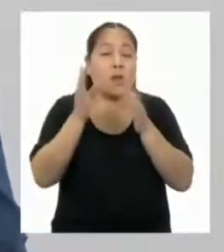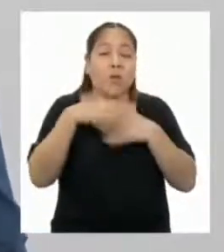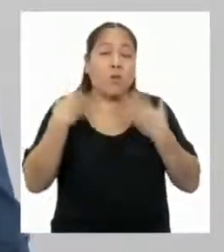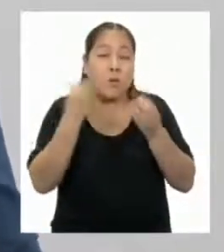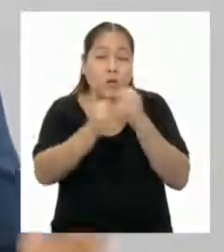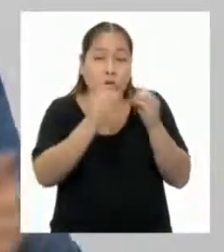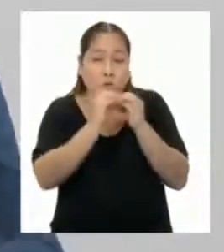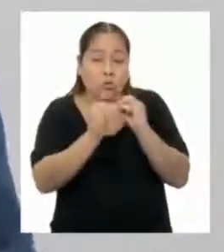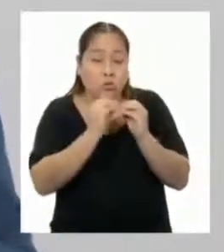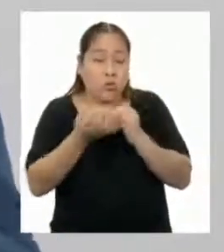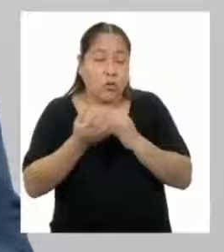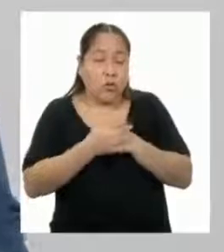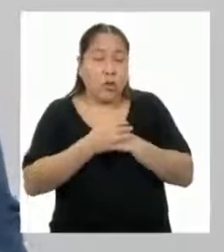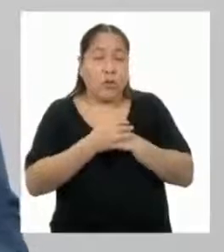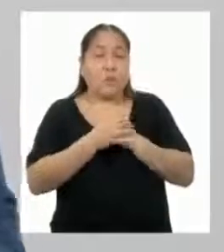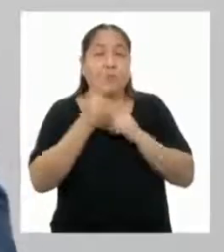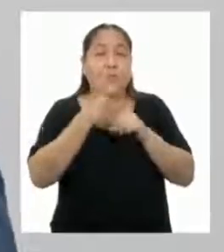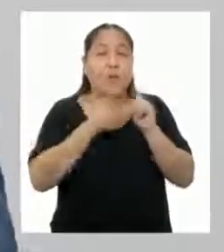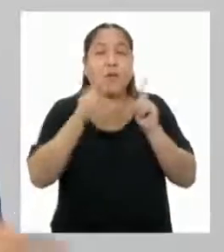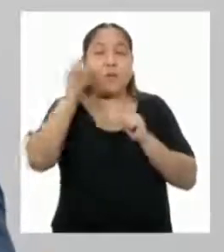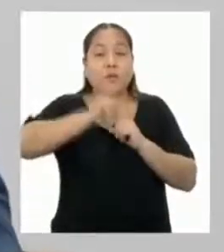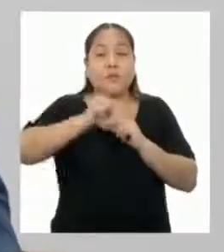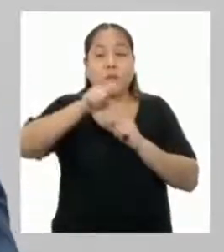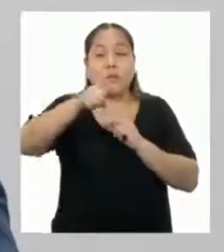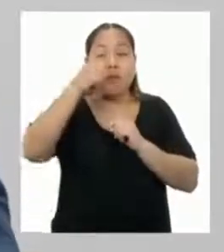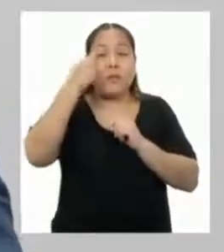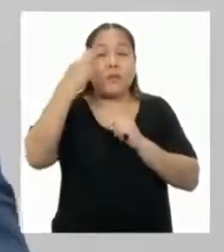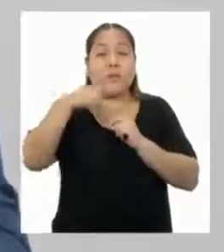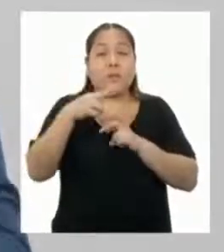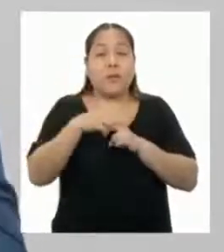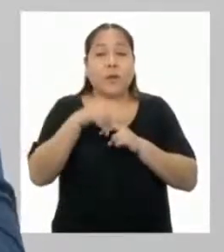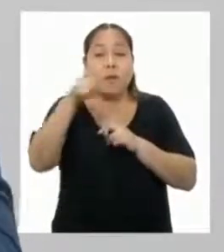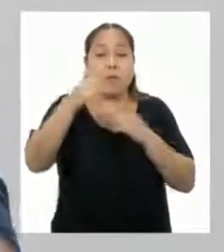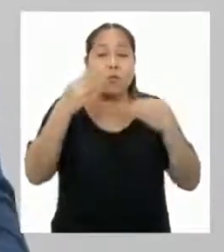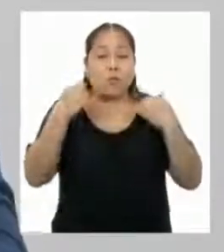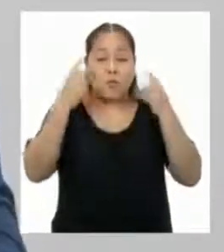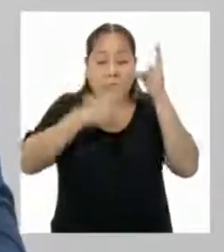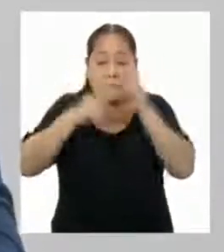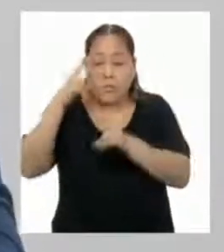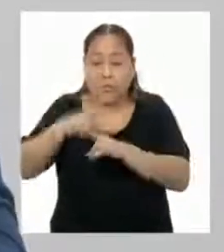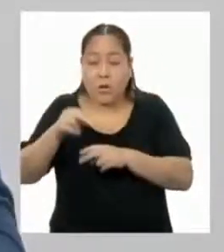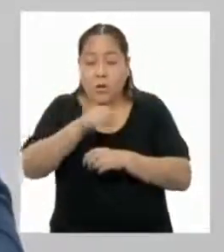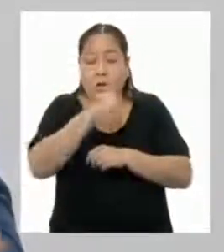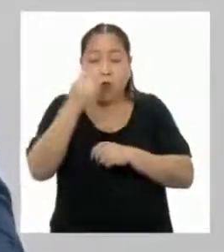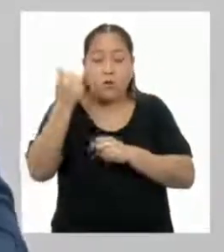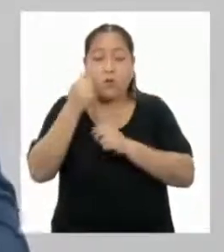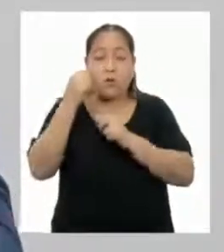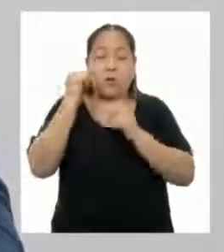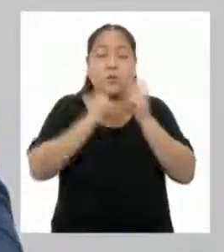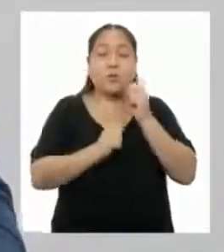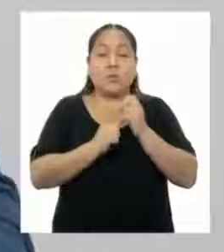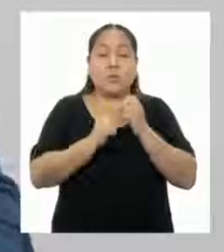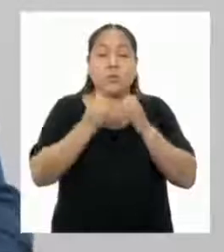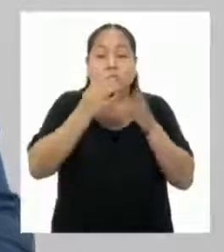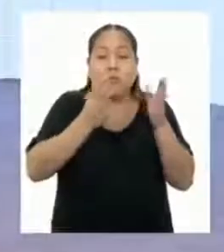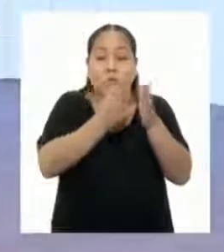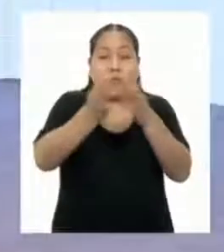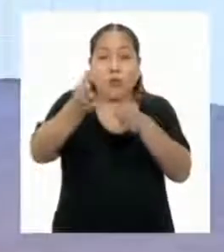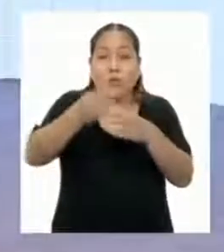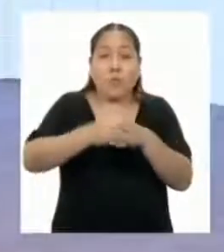situación. Solamente debes tomar otros caminos, otras estrategias para encontrar la